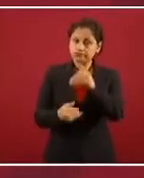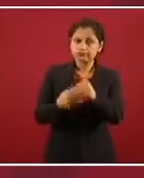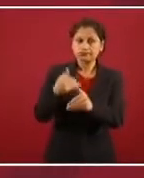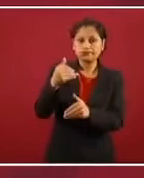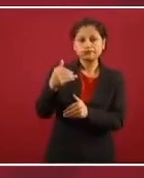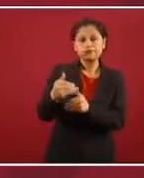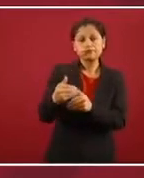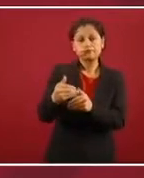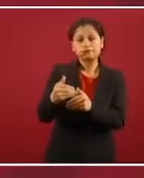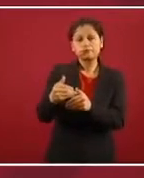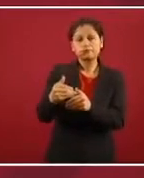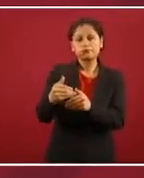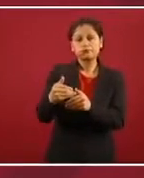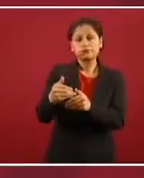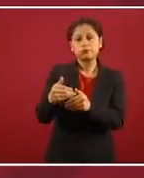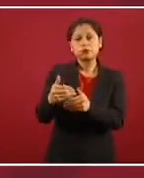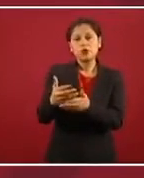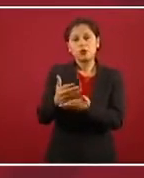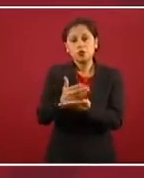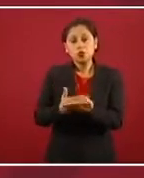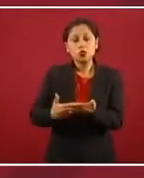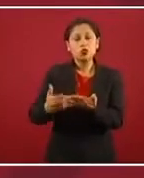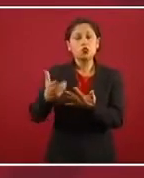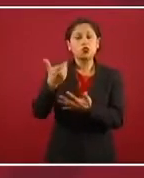con programas